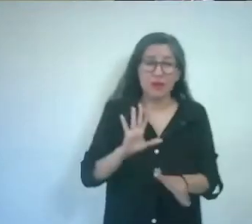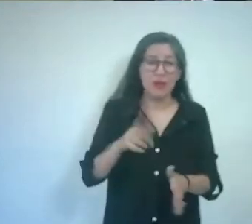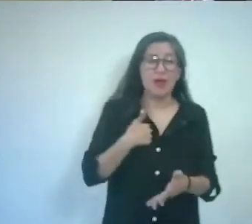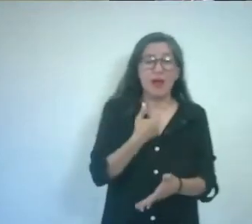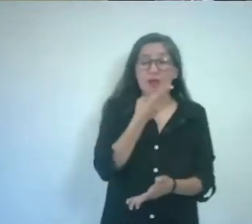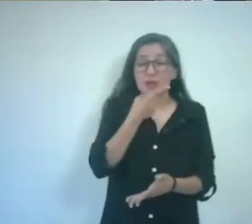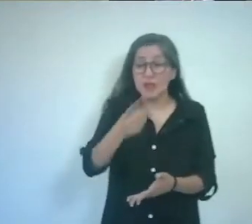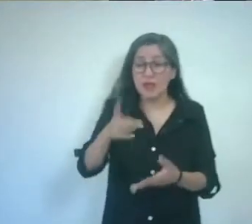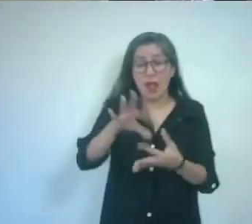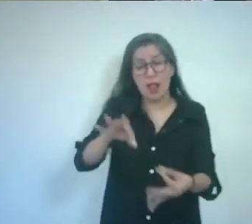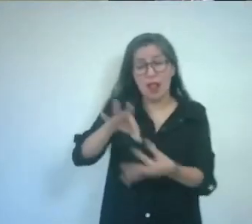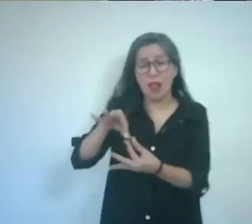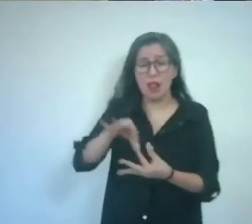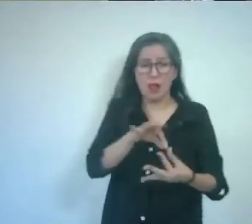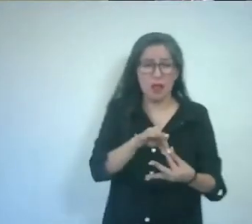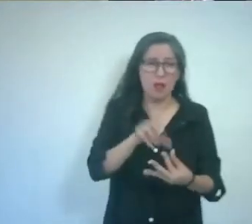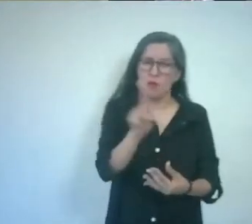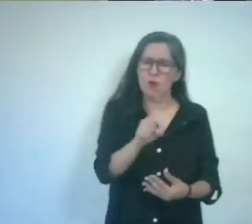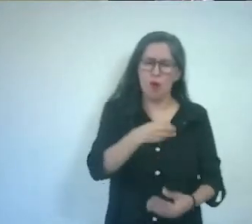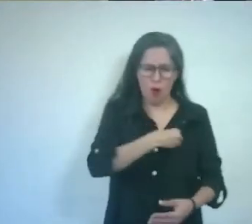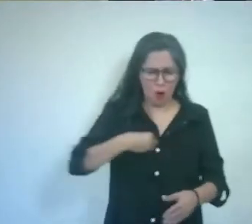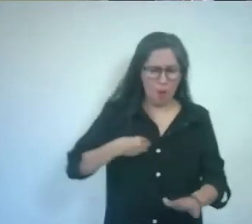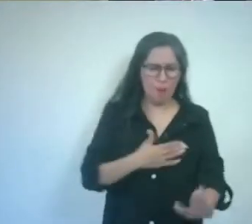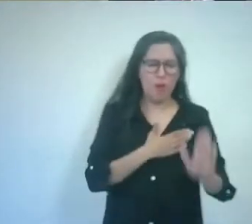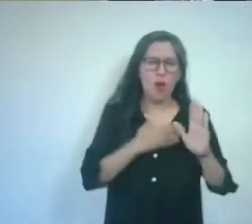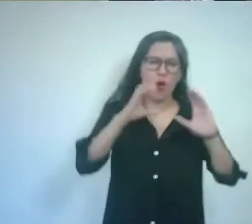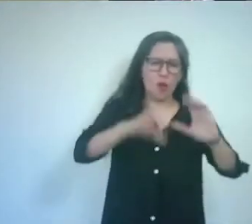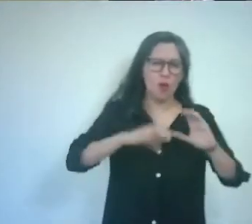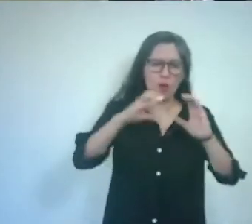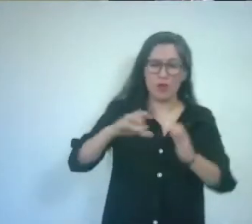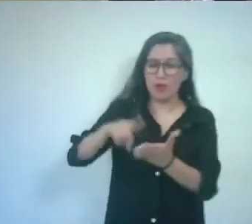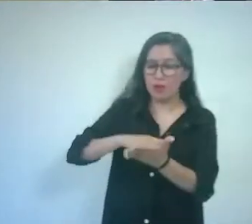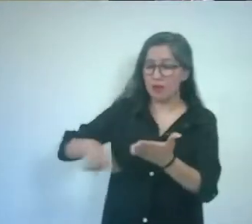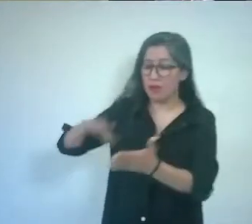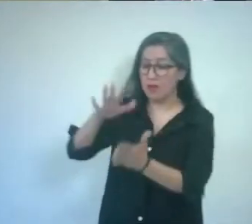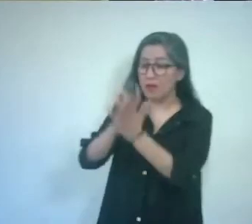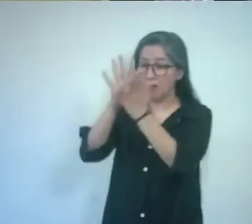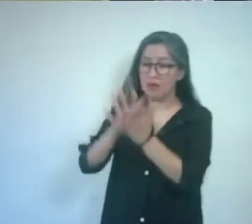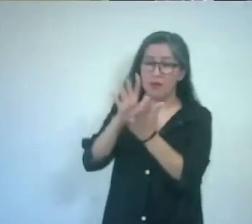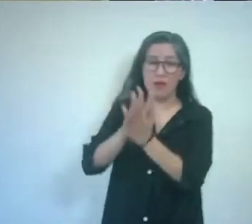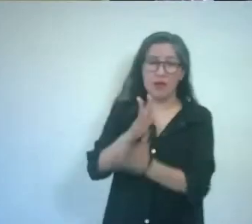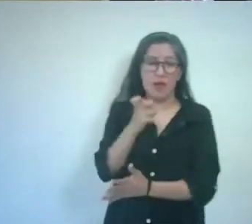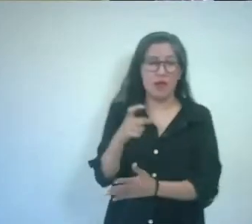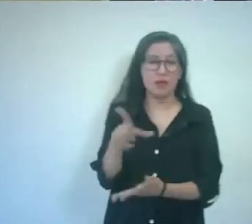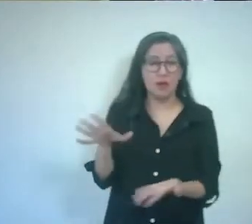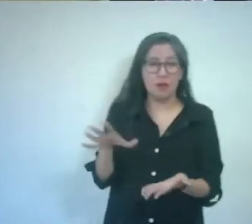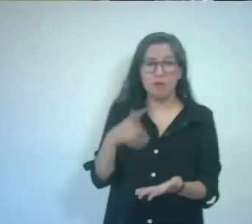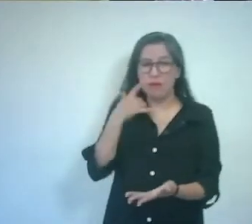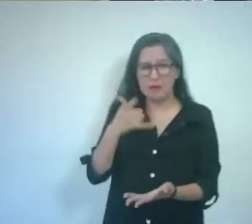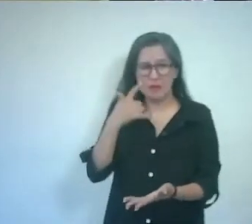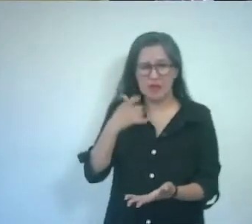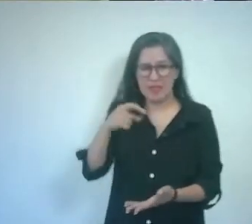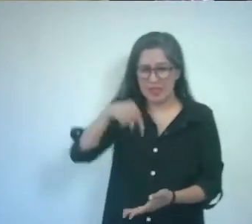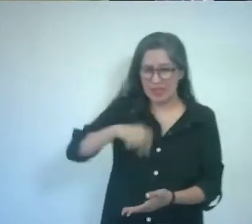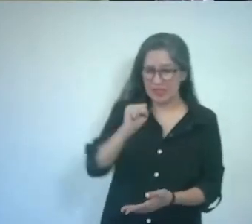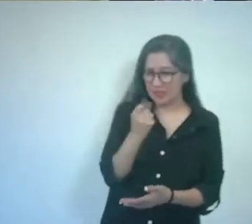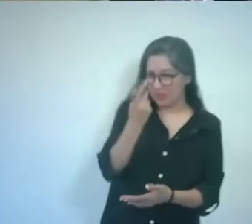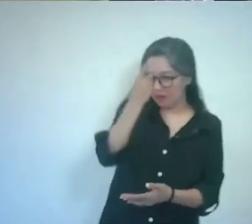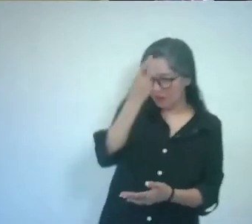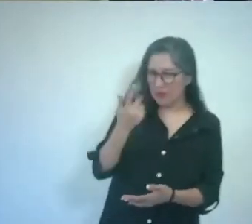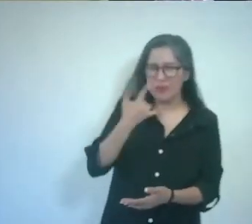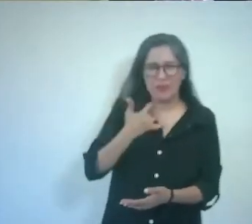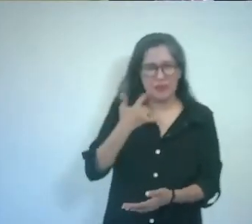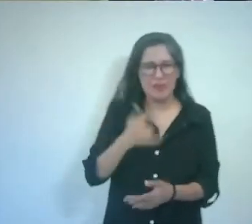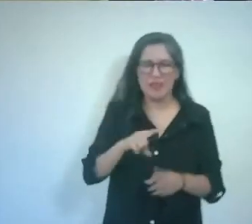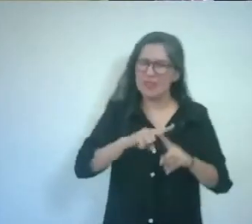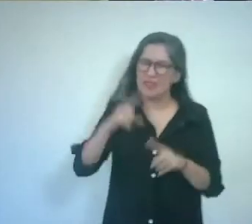verdad es un compromiso de cuidar esta democracia que tanto nos ha costado acá en San Luis Potosí y que es la que